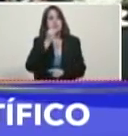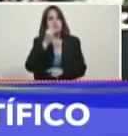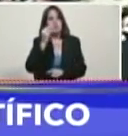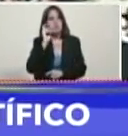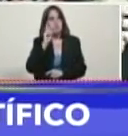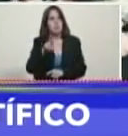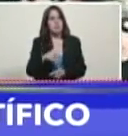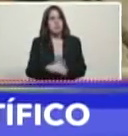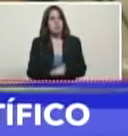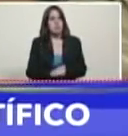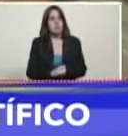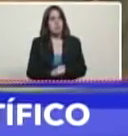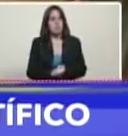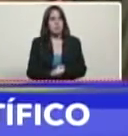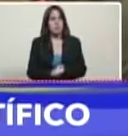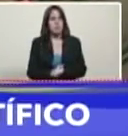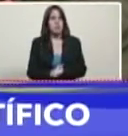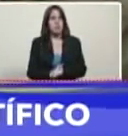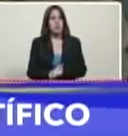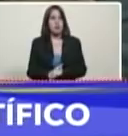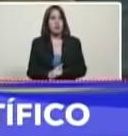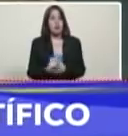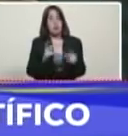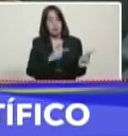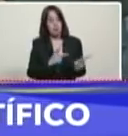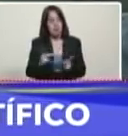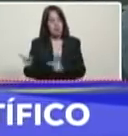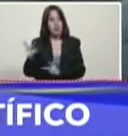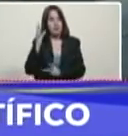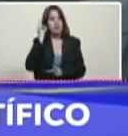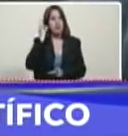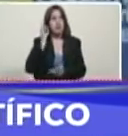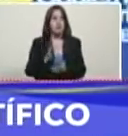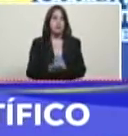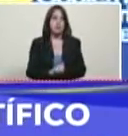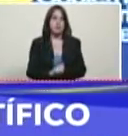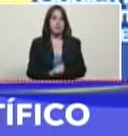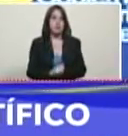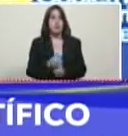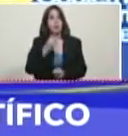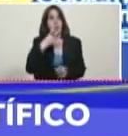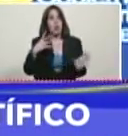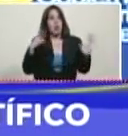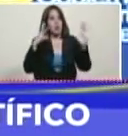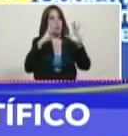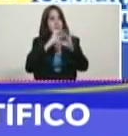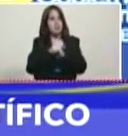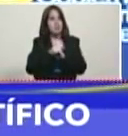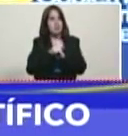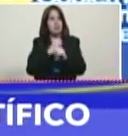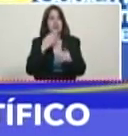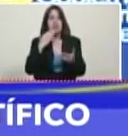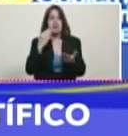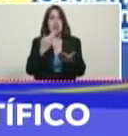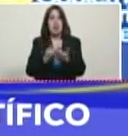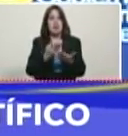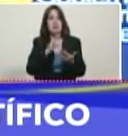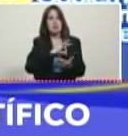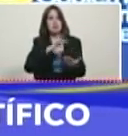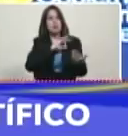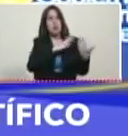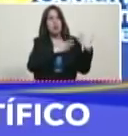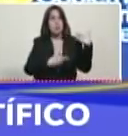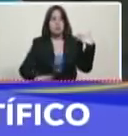específicamente. Bueno, bienvenida. Buenas noches. Buenas noches. Muchas gracias, señor presidente, por recibirnos